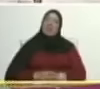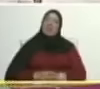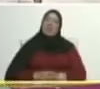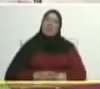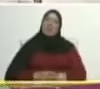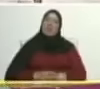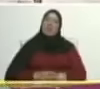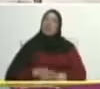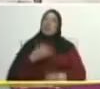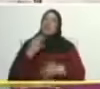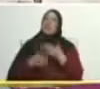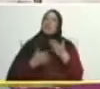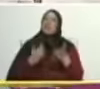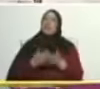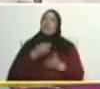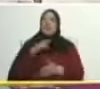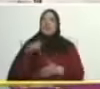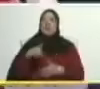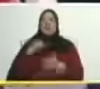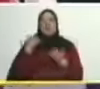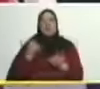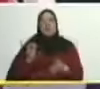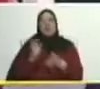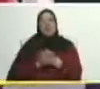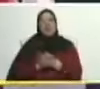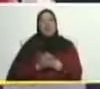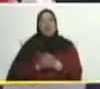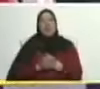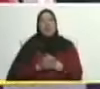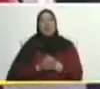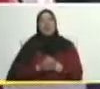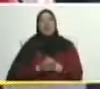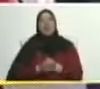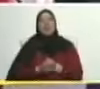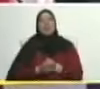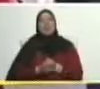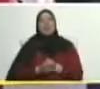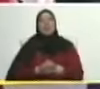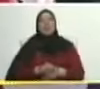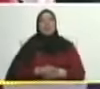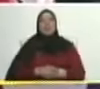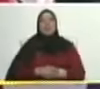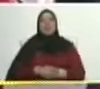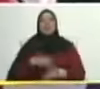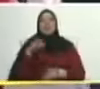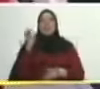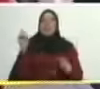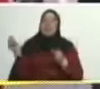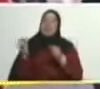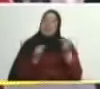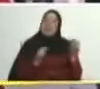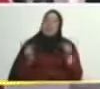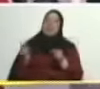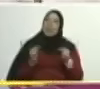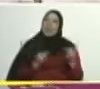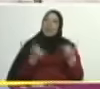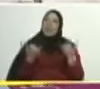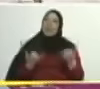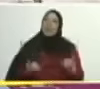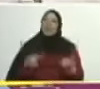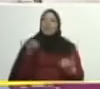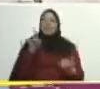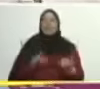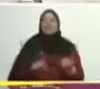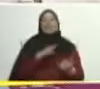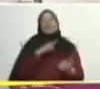Ortega, Arce, Ralph, compañero, compañera. Hagamos ese debate en nuestros países.